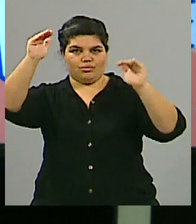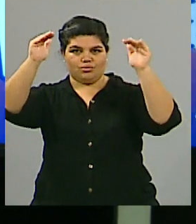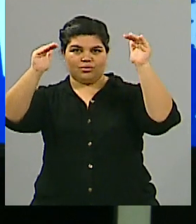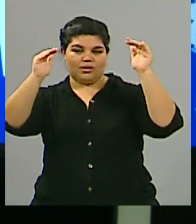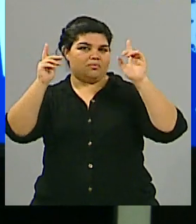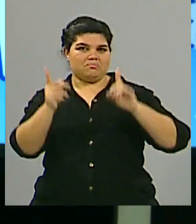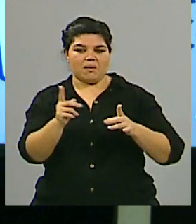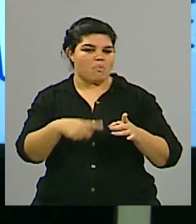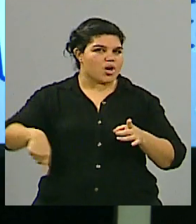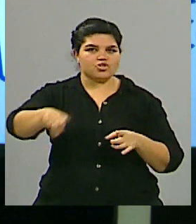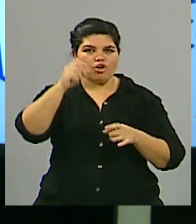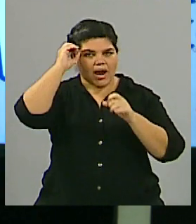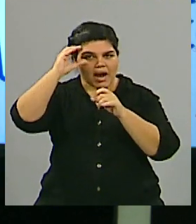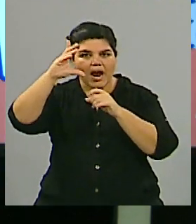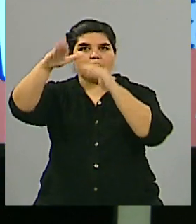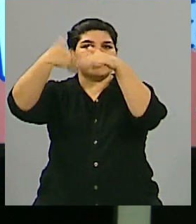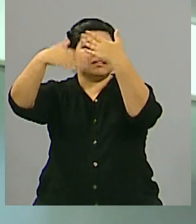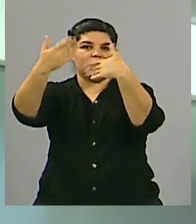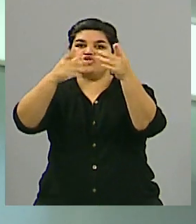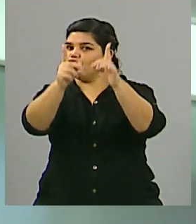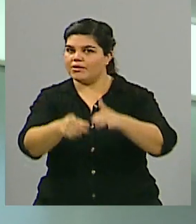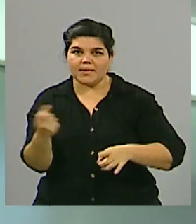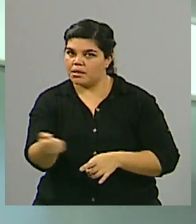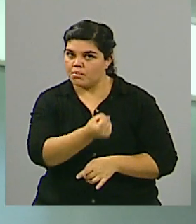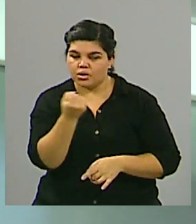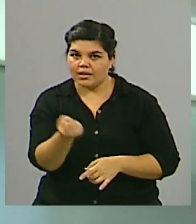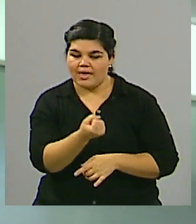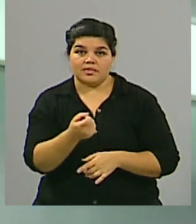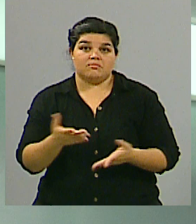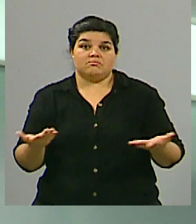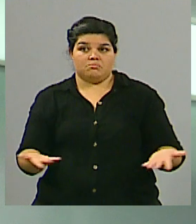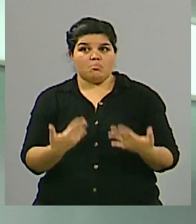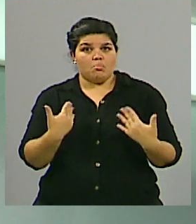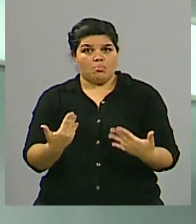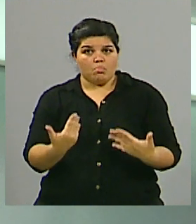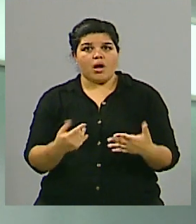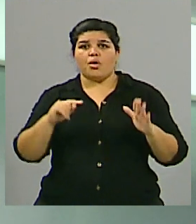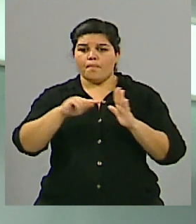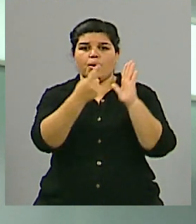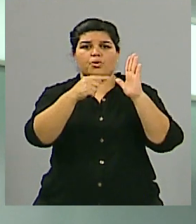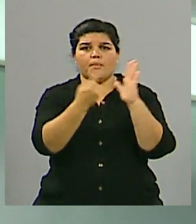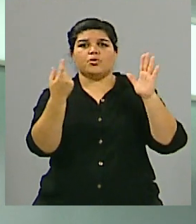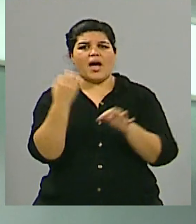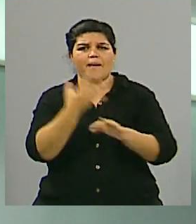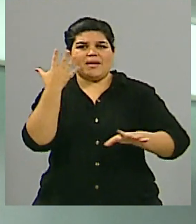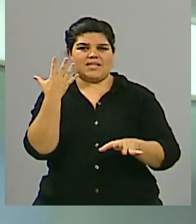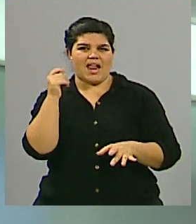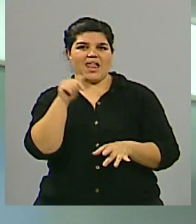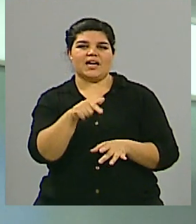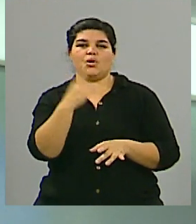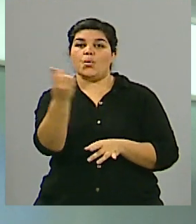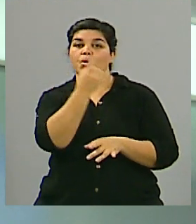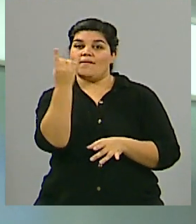Yo te podría mencionar cosas muy concretas, por ejemplo, en todas las instituciones educativas de las secundarias, digamos,